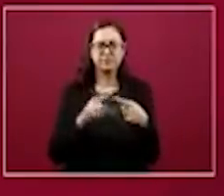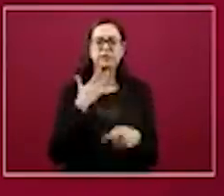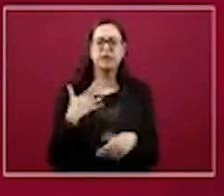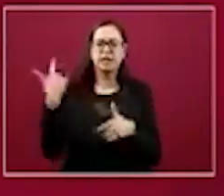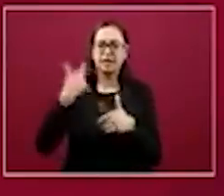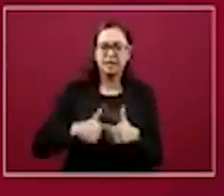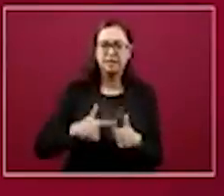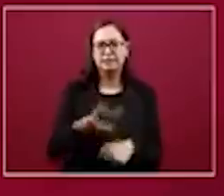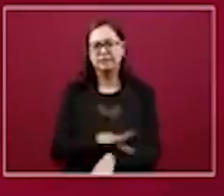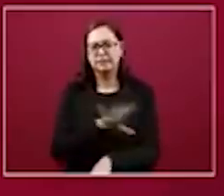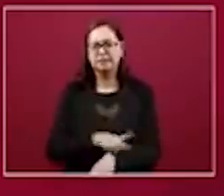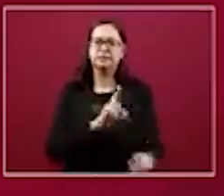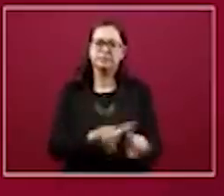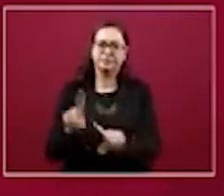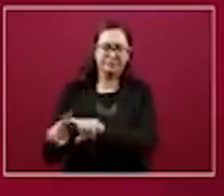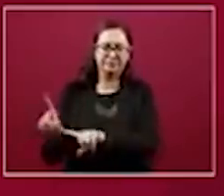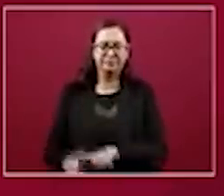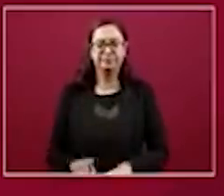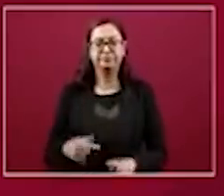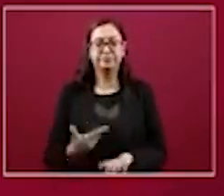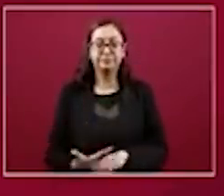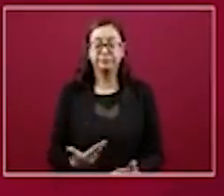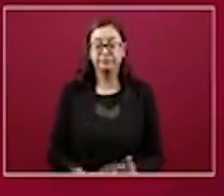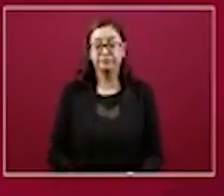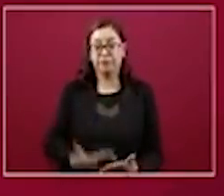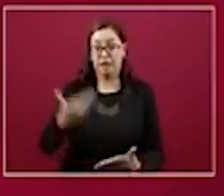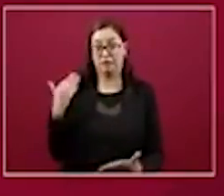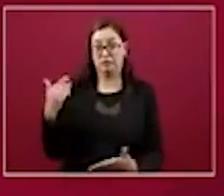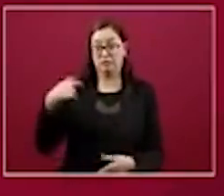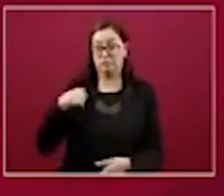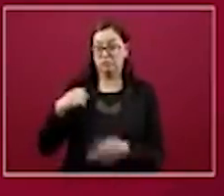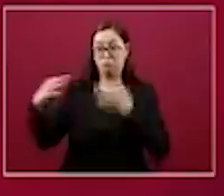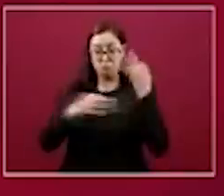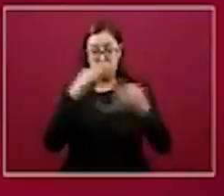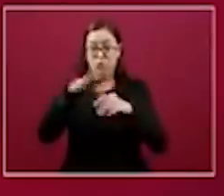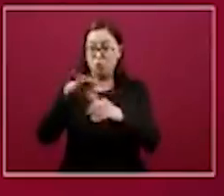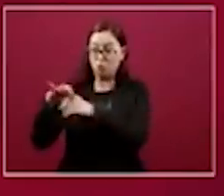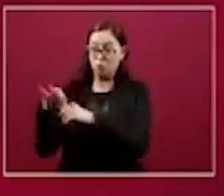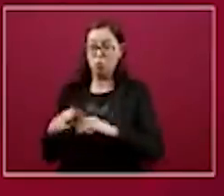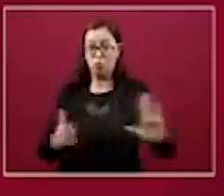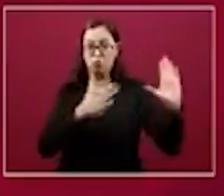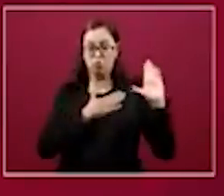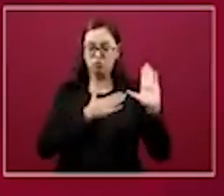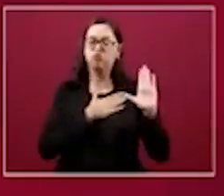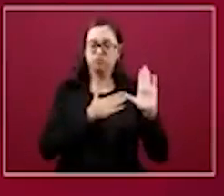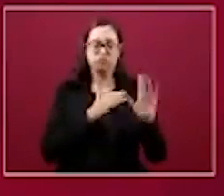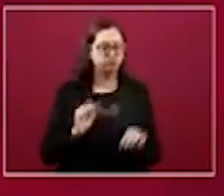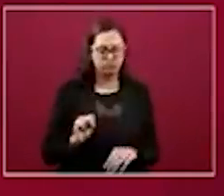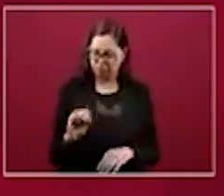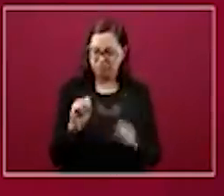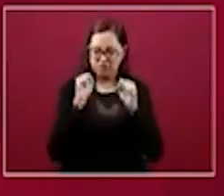combustibles. Yo hice un compromiso en campaña que voy a cumplir, como